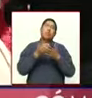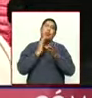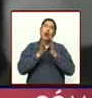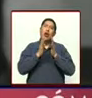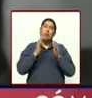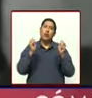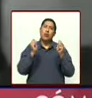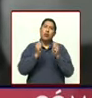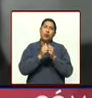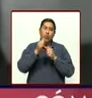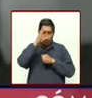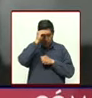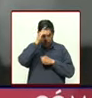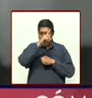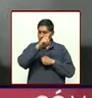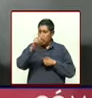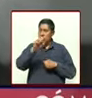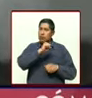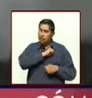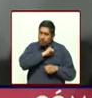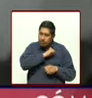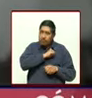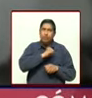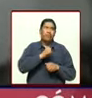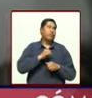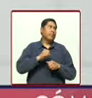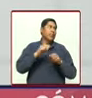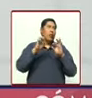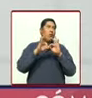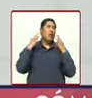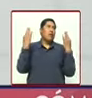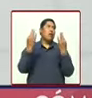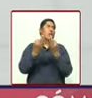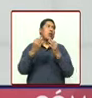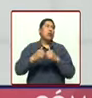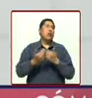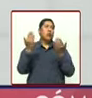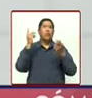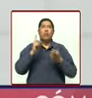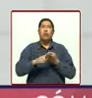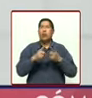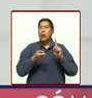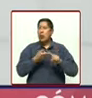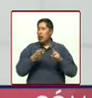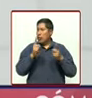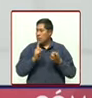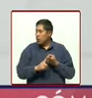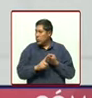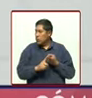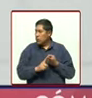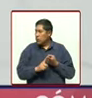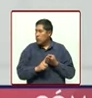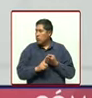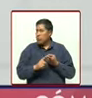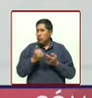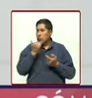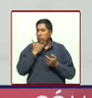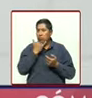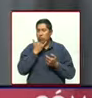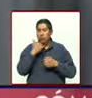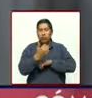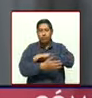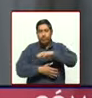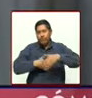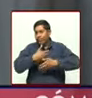con ellos, siendo empáticos, tanto la familia como los amigos, envolvernos con